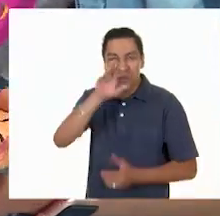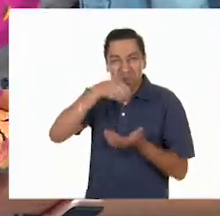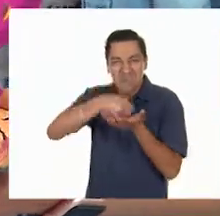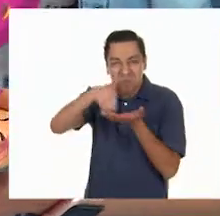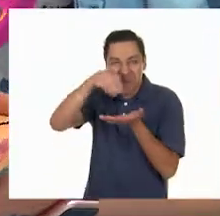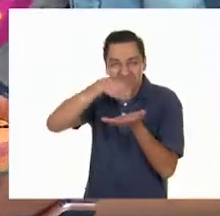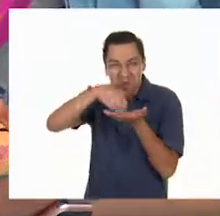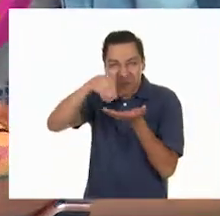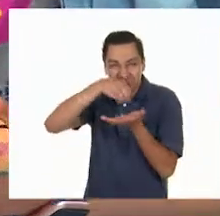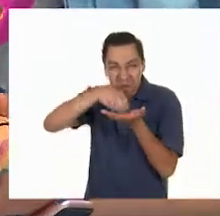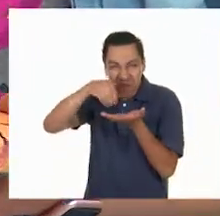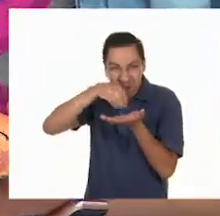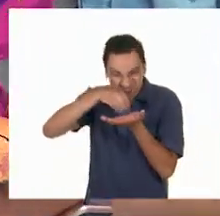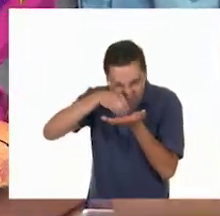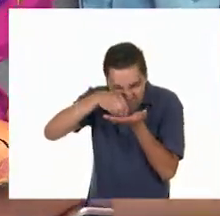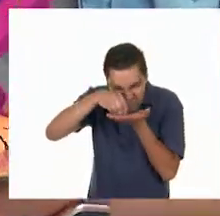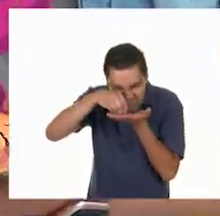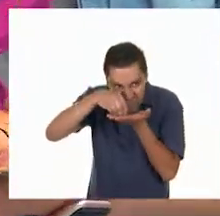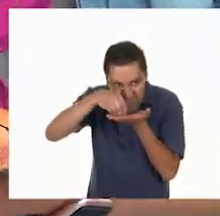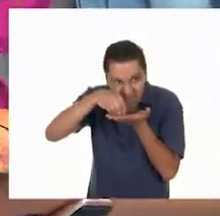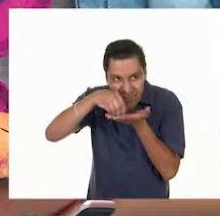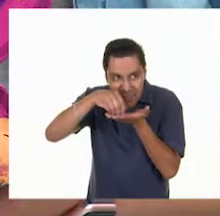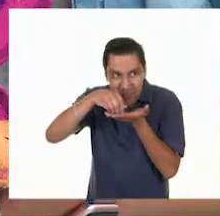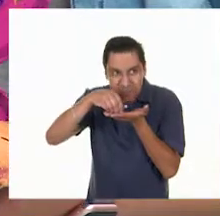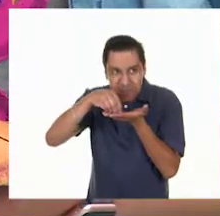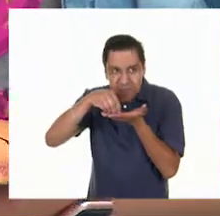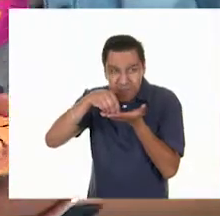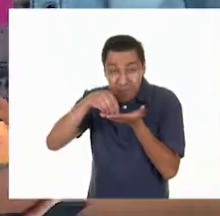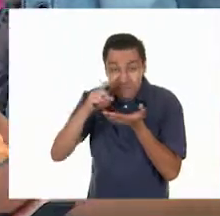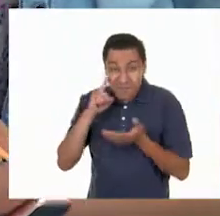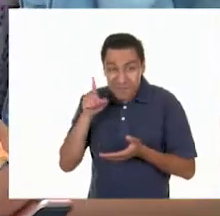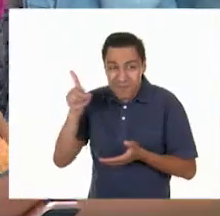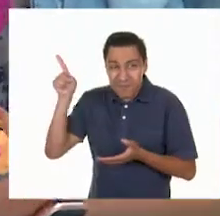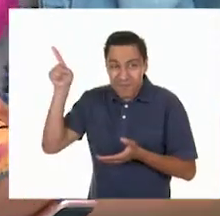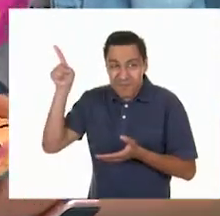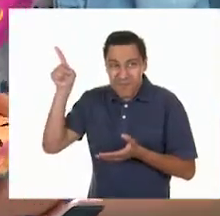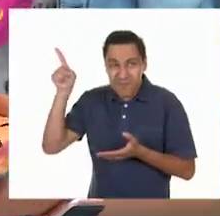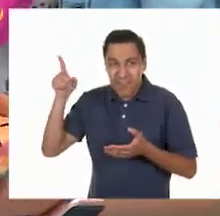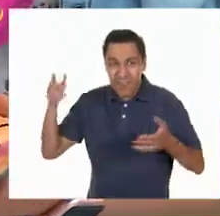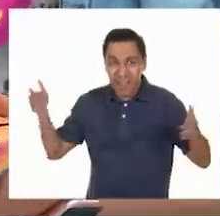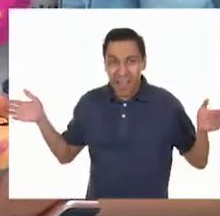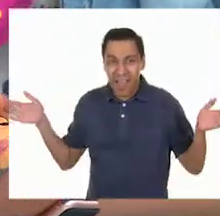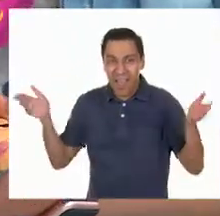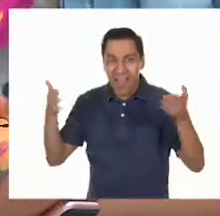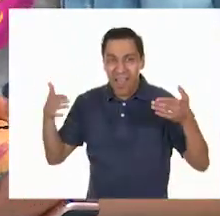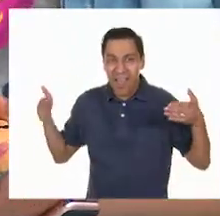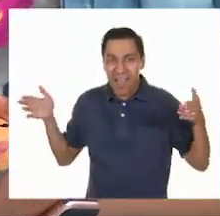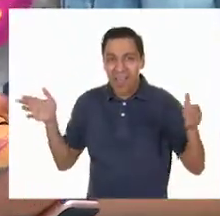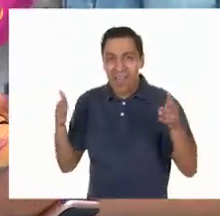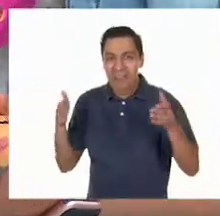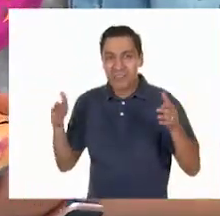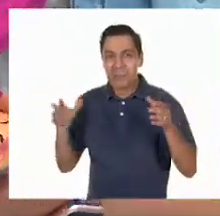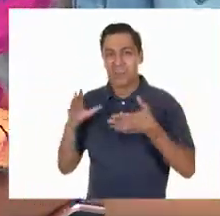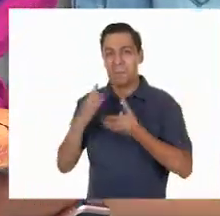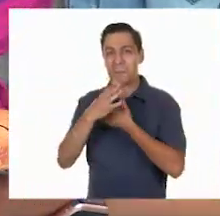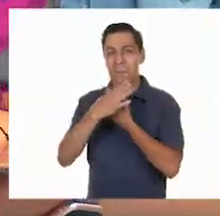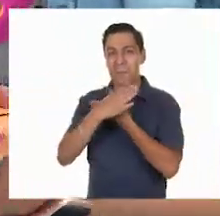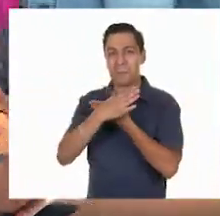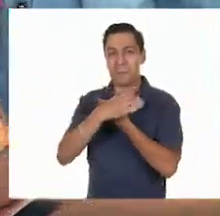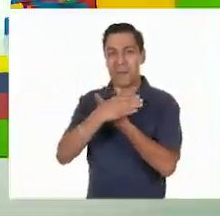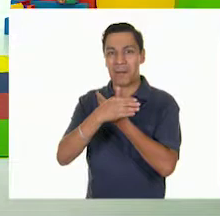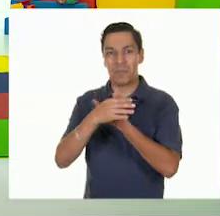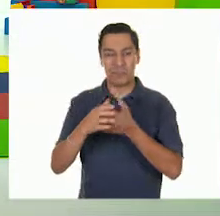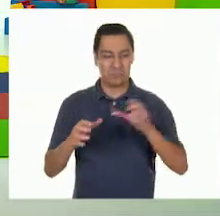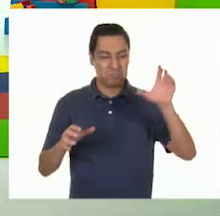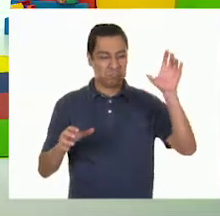de cerdo y ese detalle de ponerle unas alas de mariposa wahaha